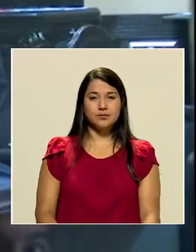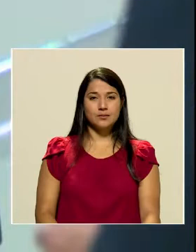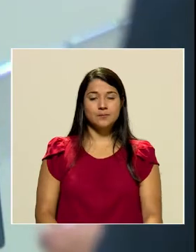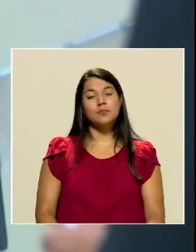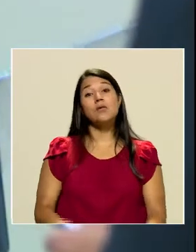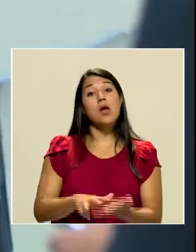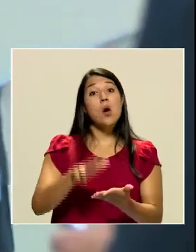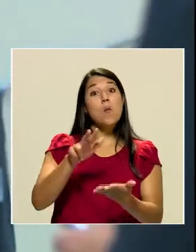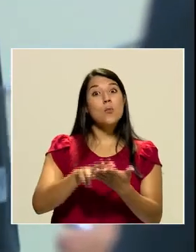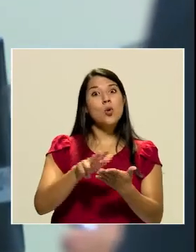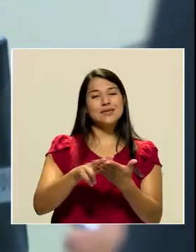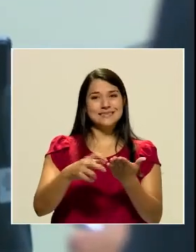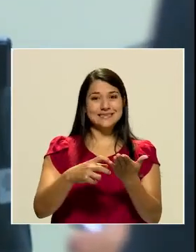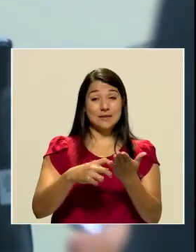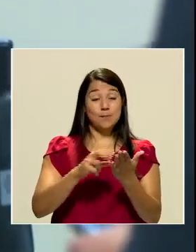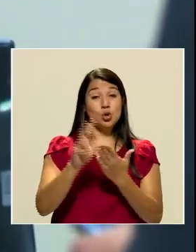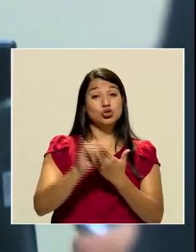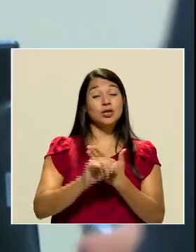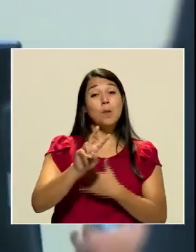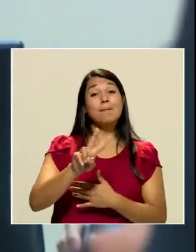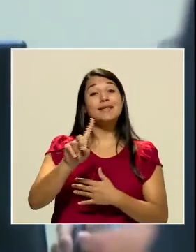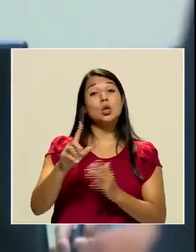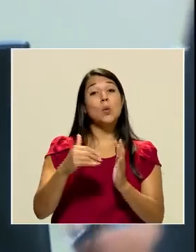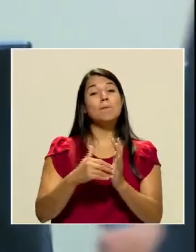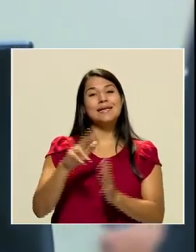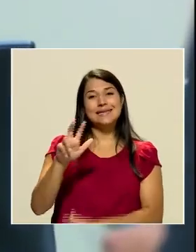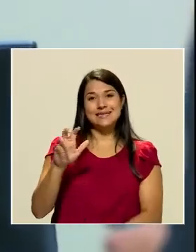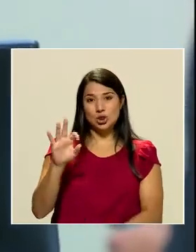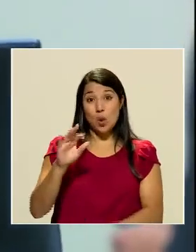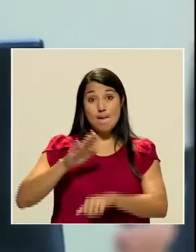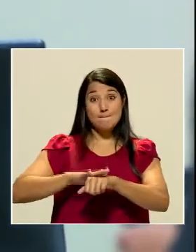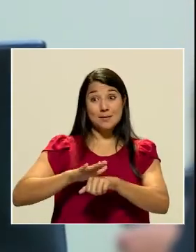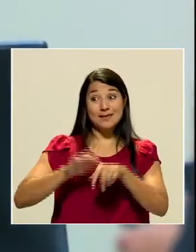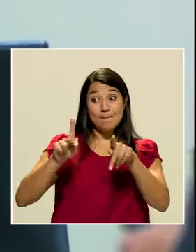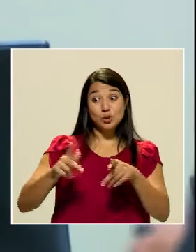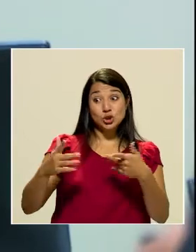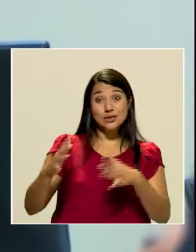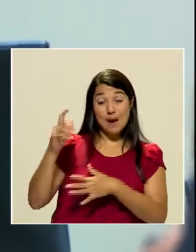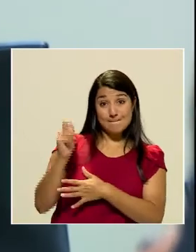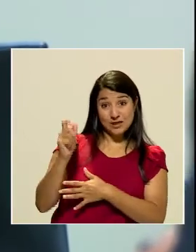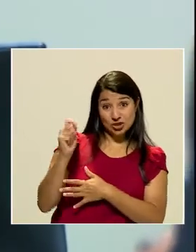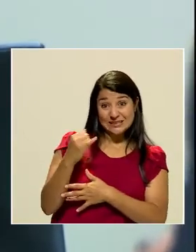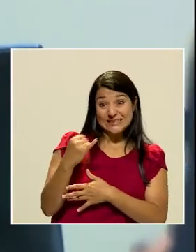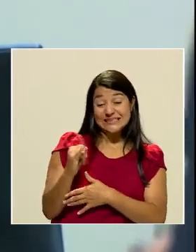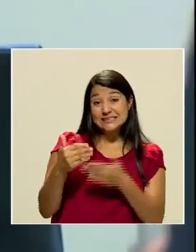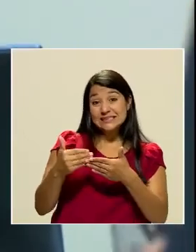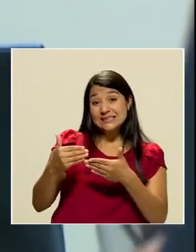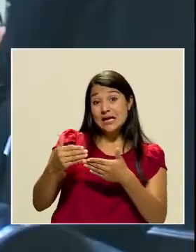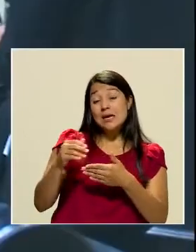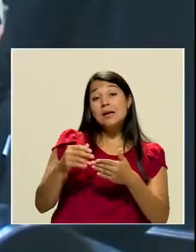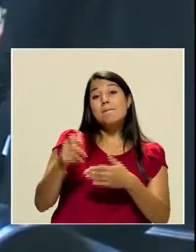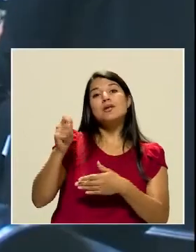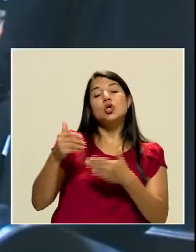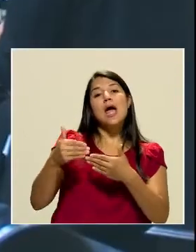La aprobación del expediente 21.309 permitirá a los jubilados y quienes se acojan a su jubilación antes del 1 de enero del